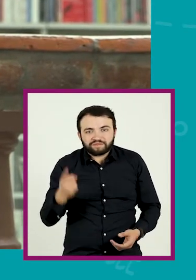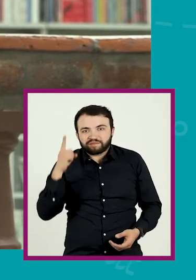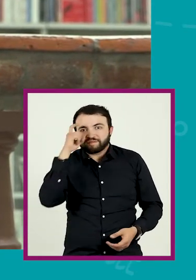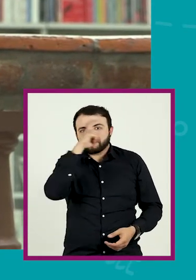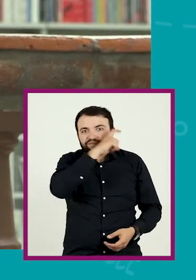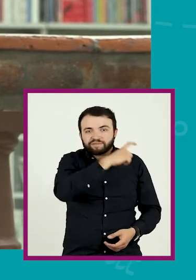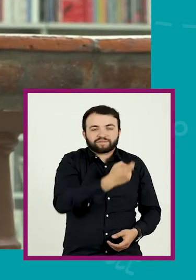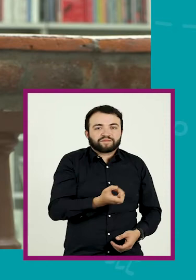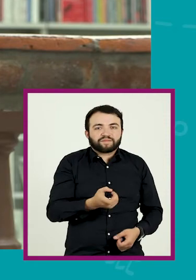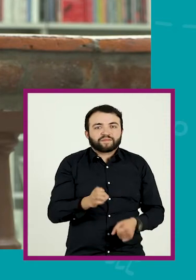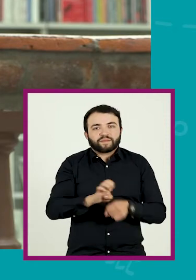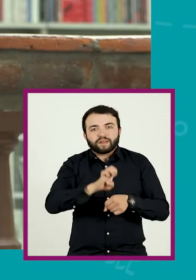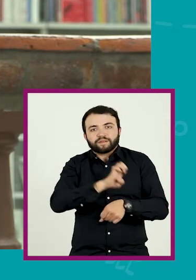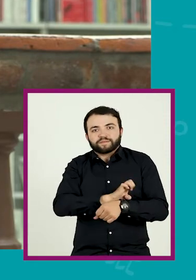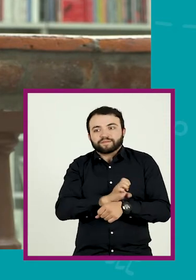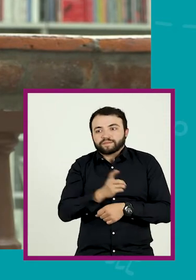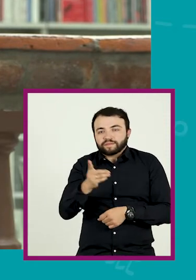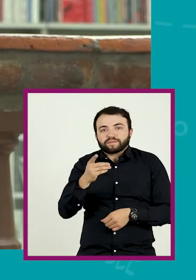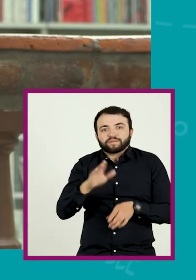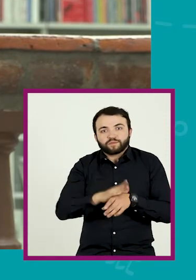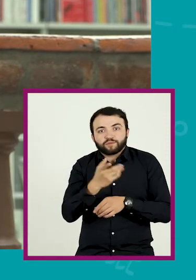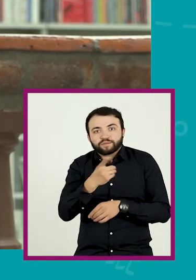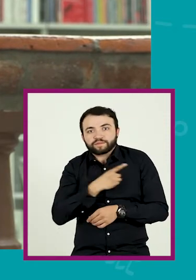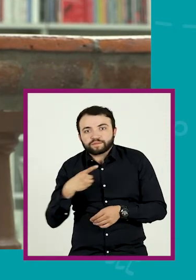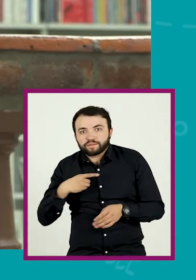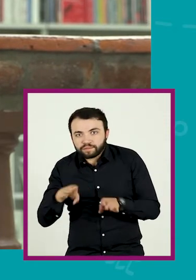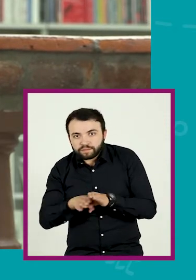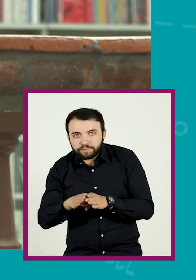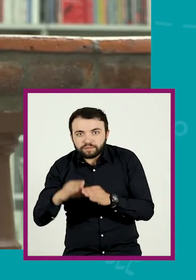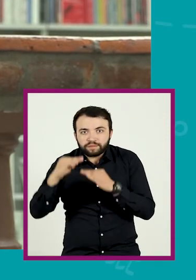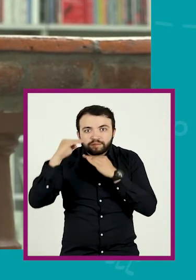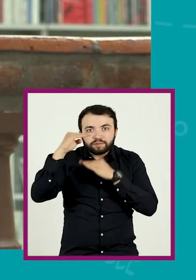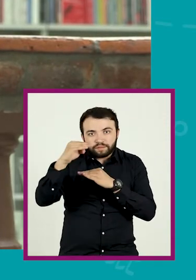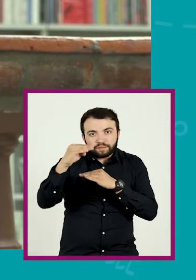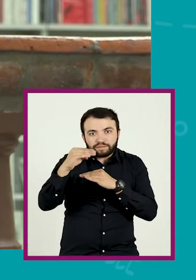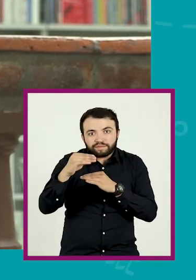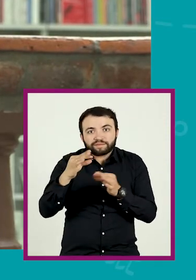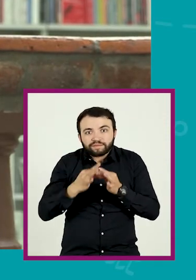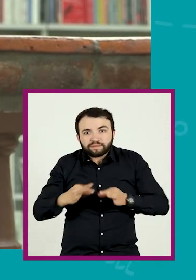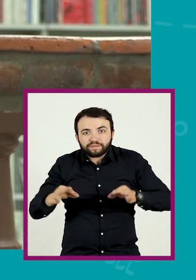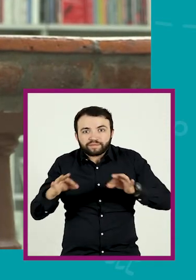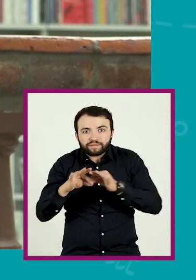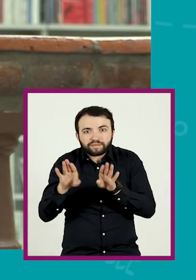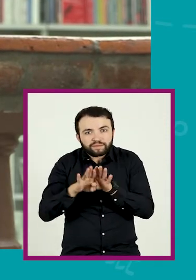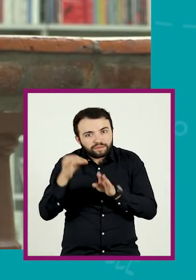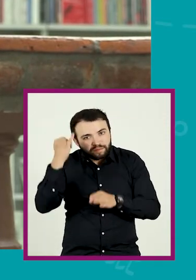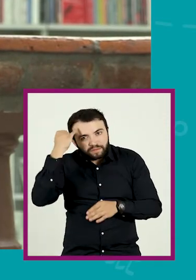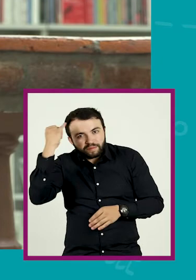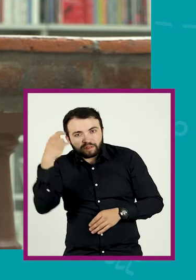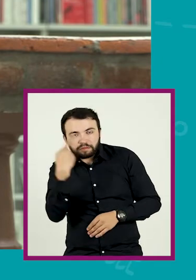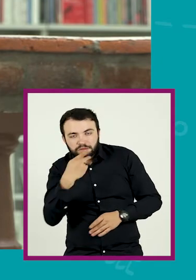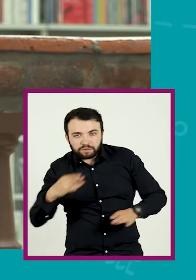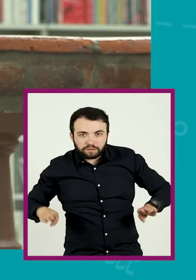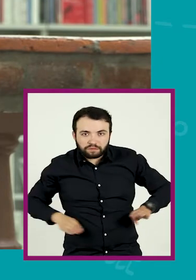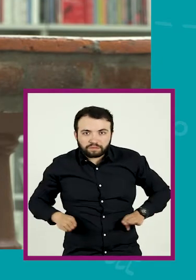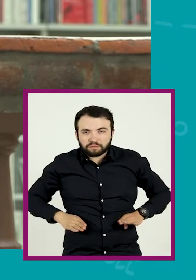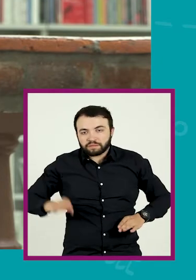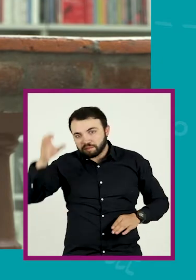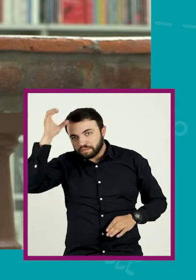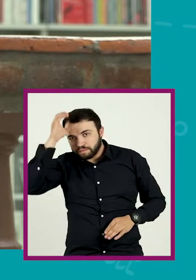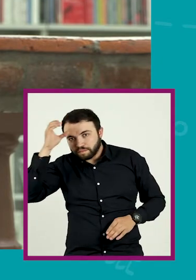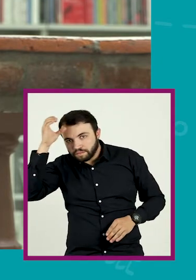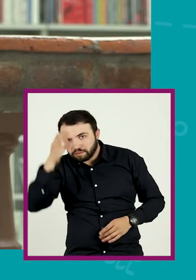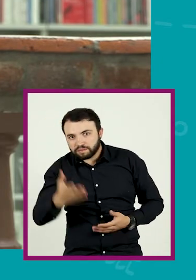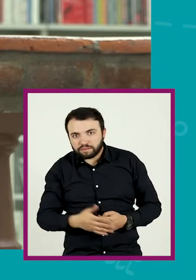somos nómenos. Entonces, esta idea de límite es una de las ideas más importantes de la teoría del conocimiento y de la filosofía